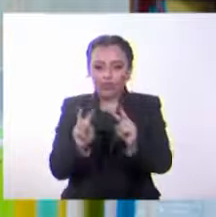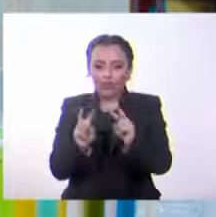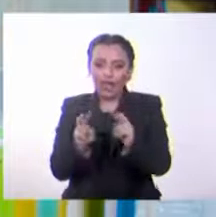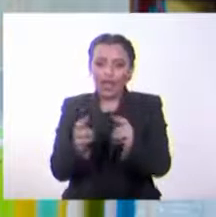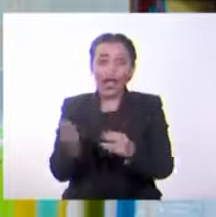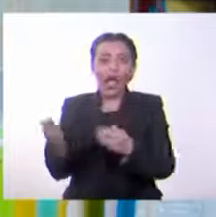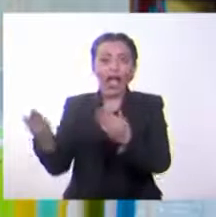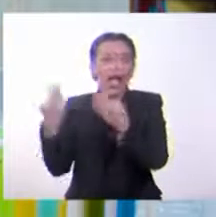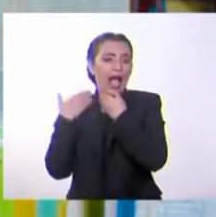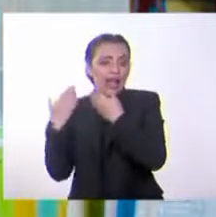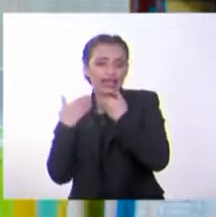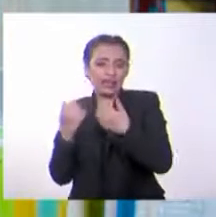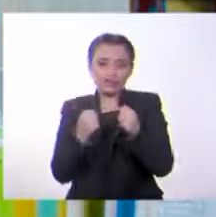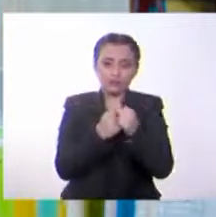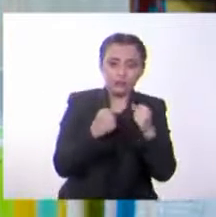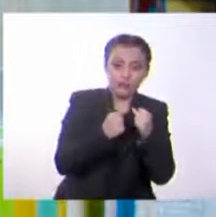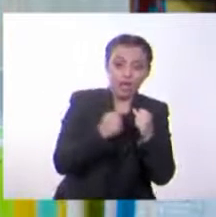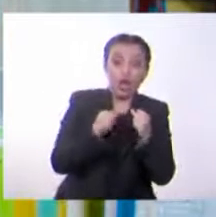a caliente?